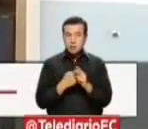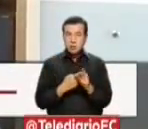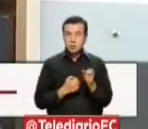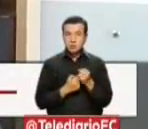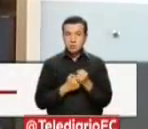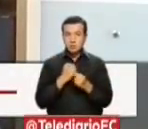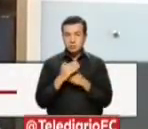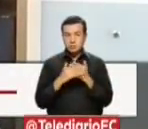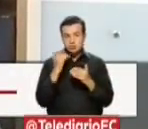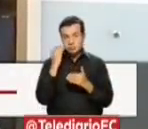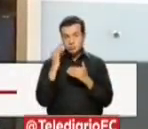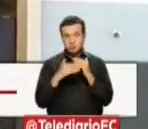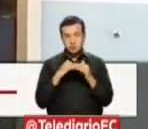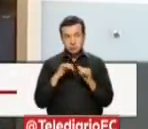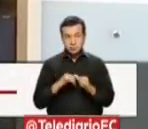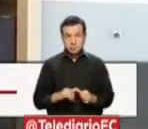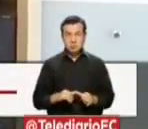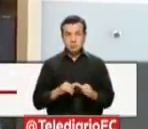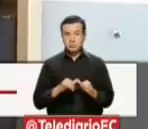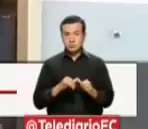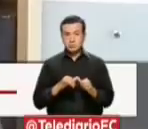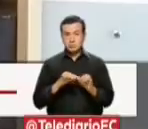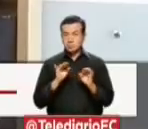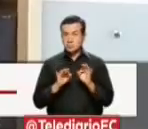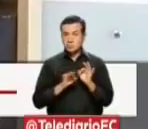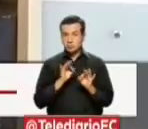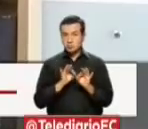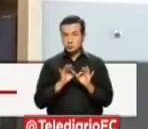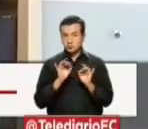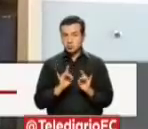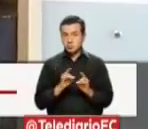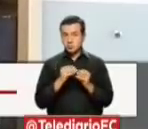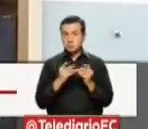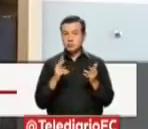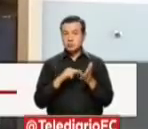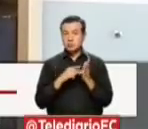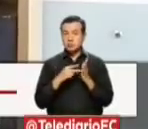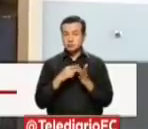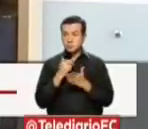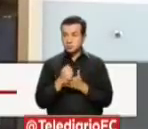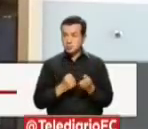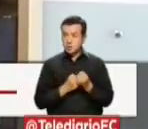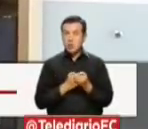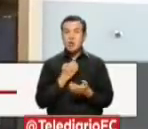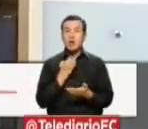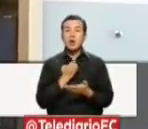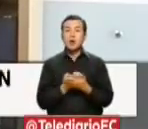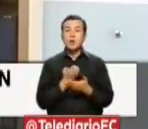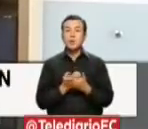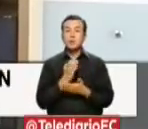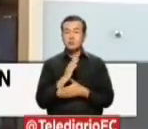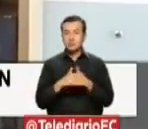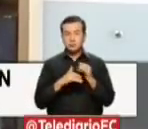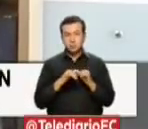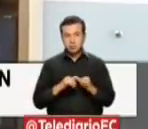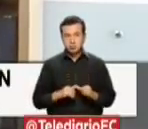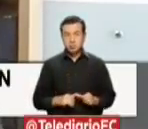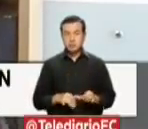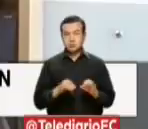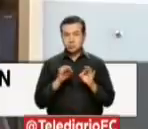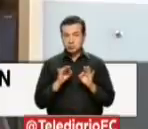son a largo plazo y a buenas tasas de interés, significa que ayuda a que la economía tenga su cierto ritmo de